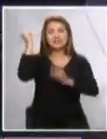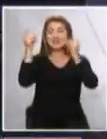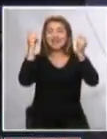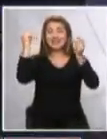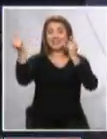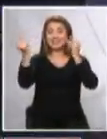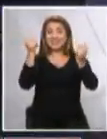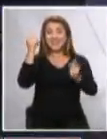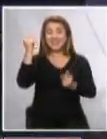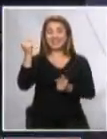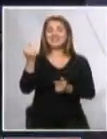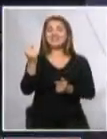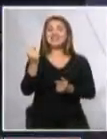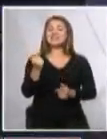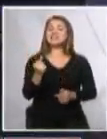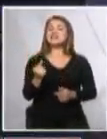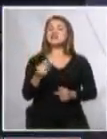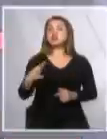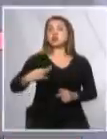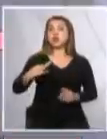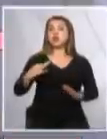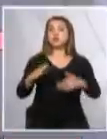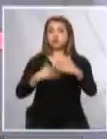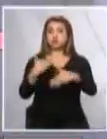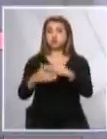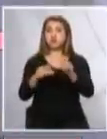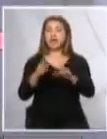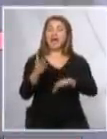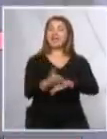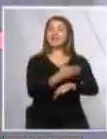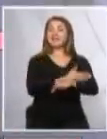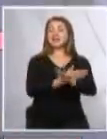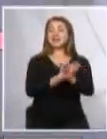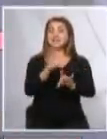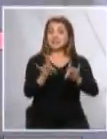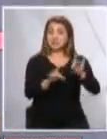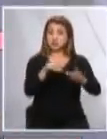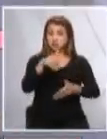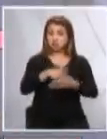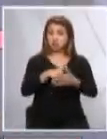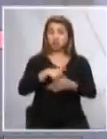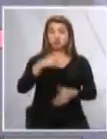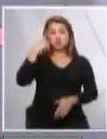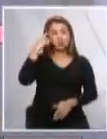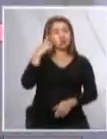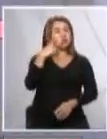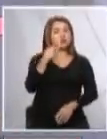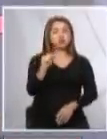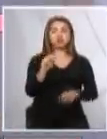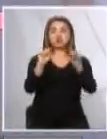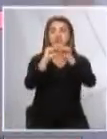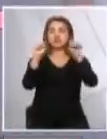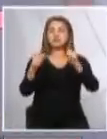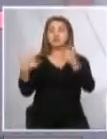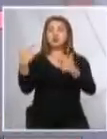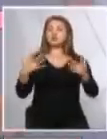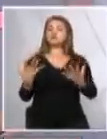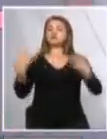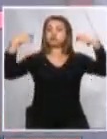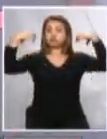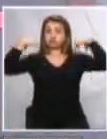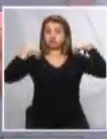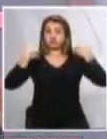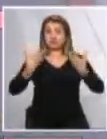de que la institucionalidad no funcione, por ejemplo, habría que adelantar elecciones, es, creo yo, una negación del sistema político a hacerse cargo de que